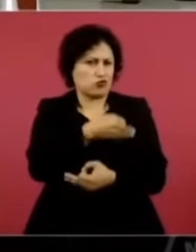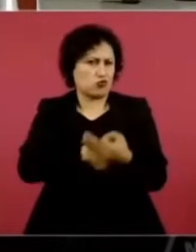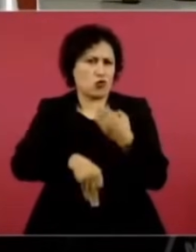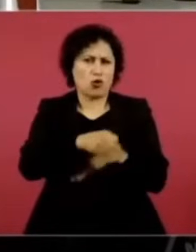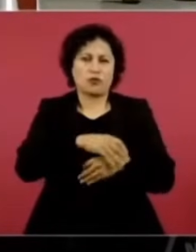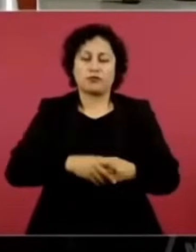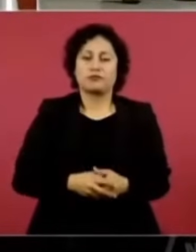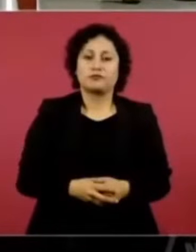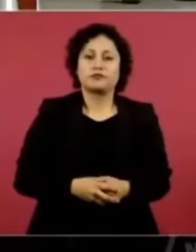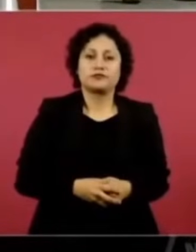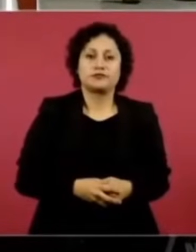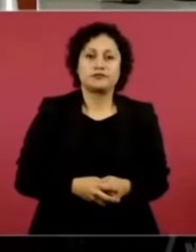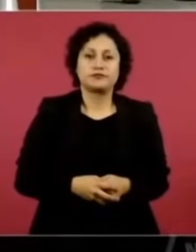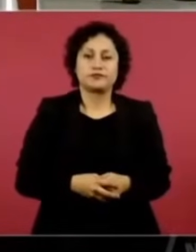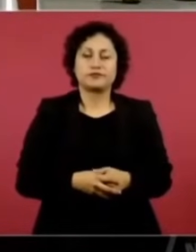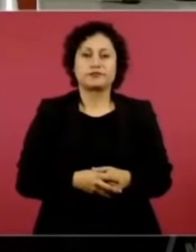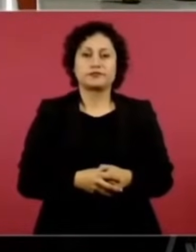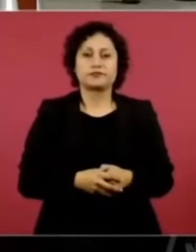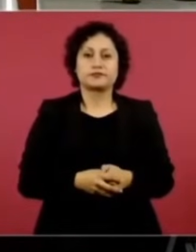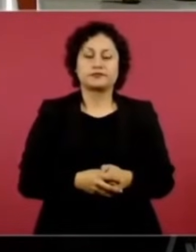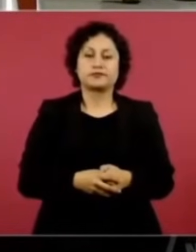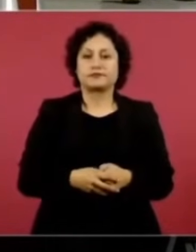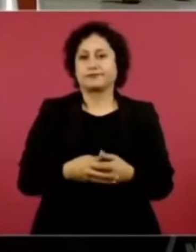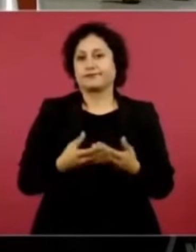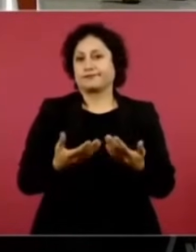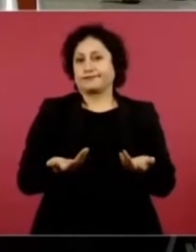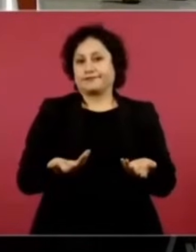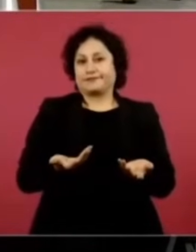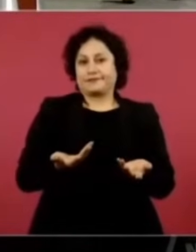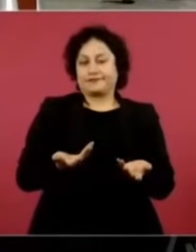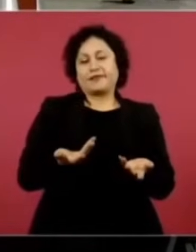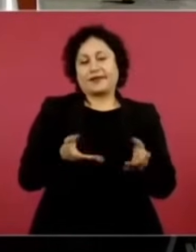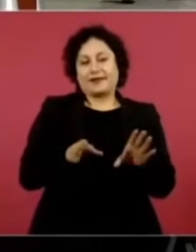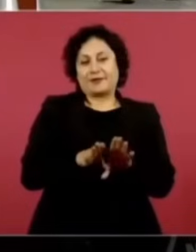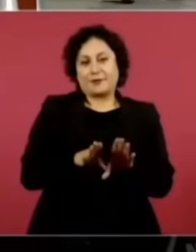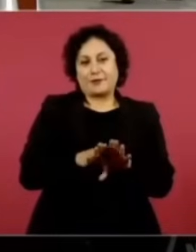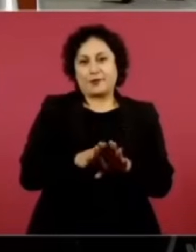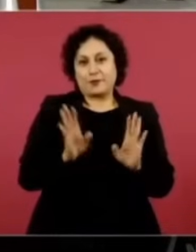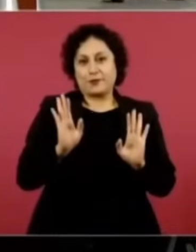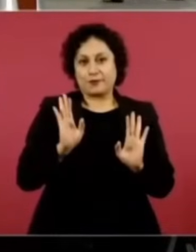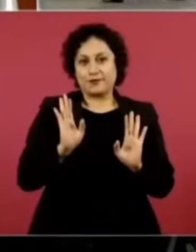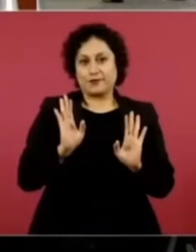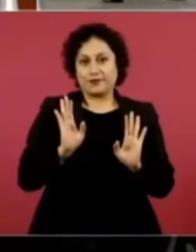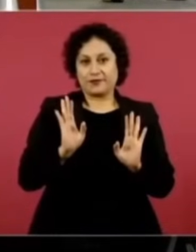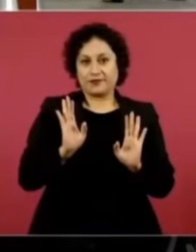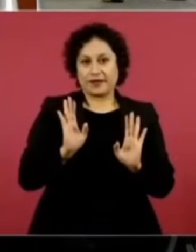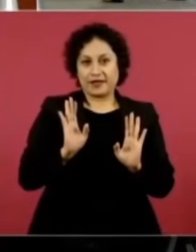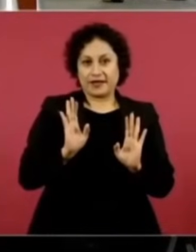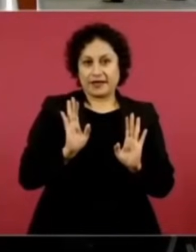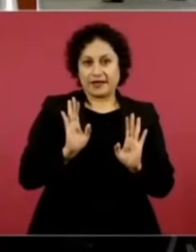Claro que es en sentido figurado, pues nosotros no invitamos,